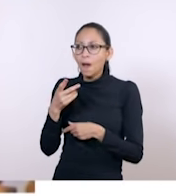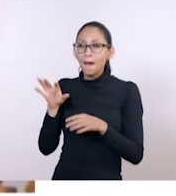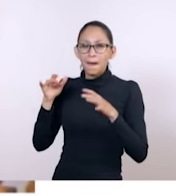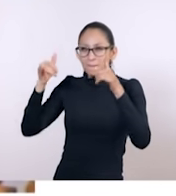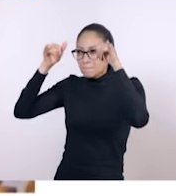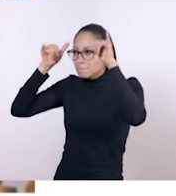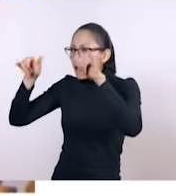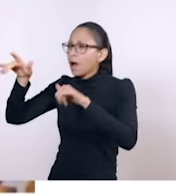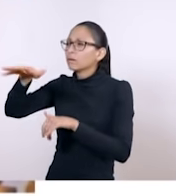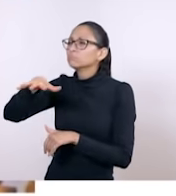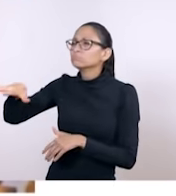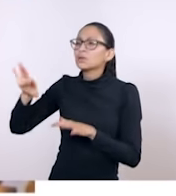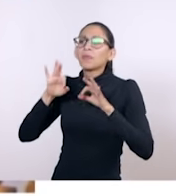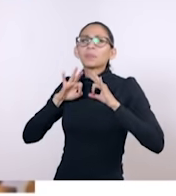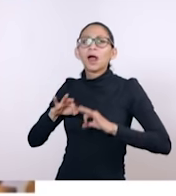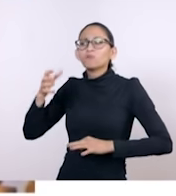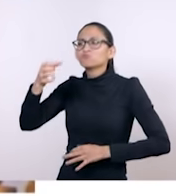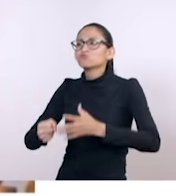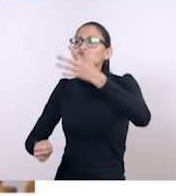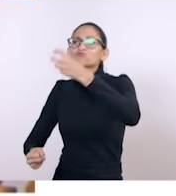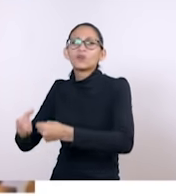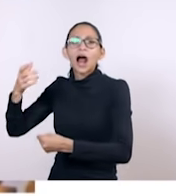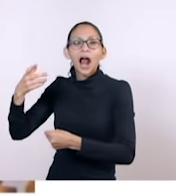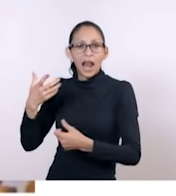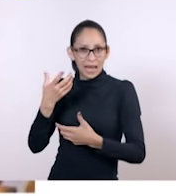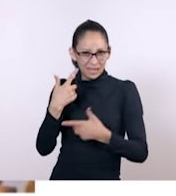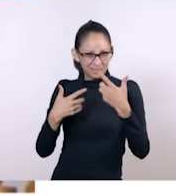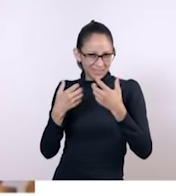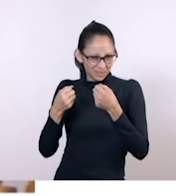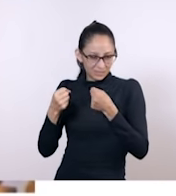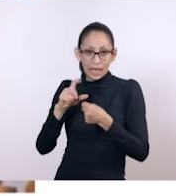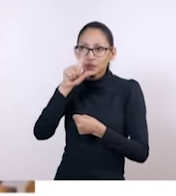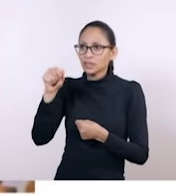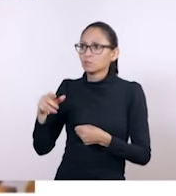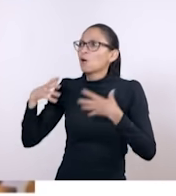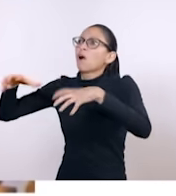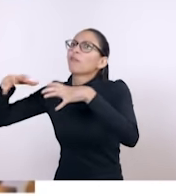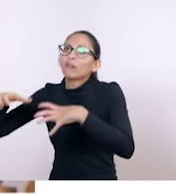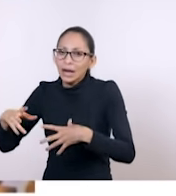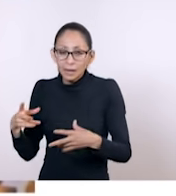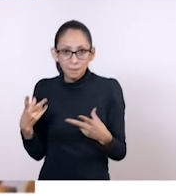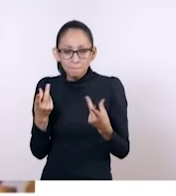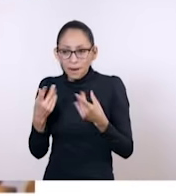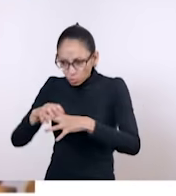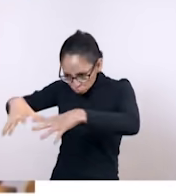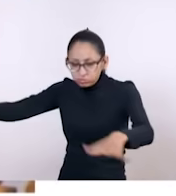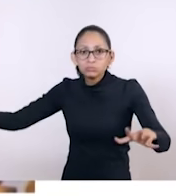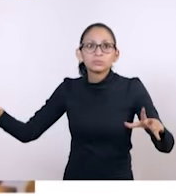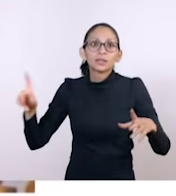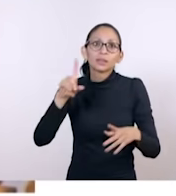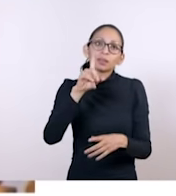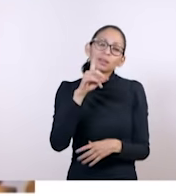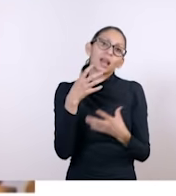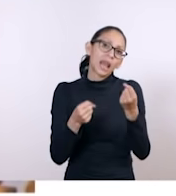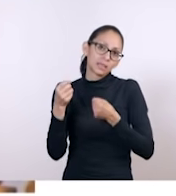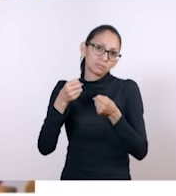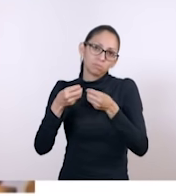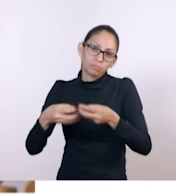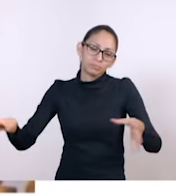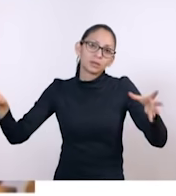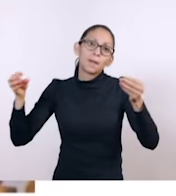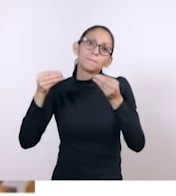tranquilas, las estaban ordeñando, y de repente, llegaron y pues patearon la cubeta de la leche y toda la leche se cayó. Híjole,